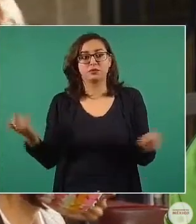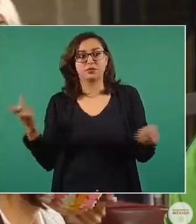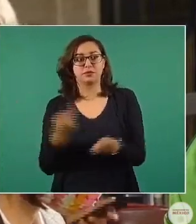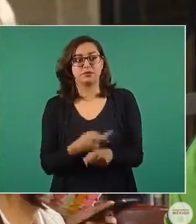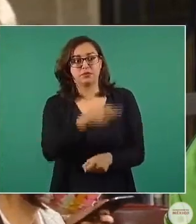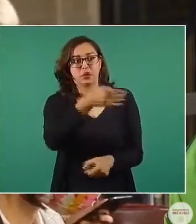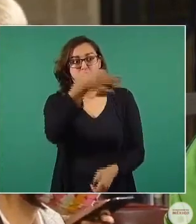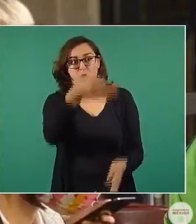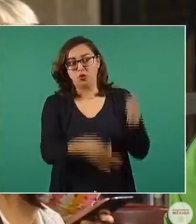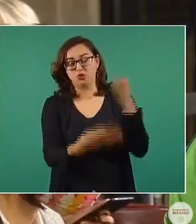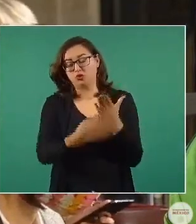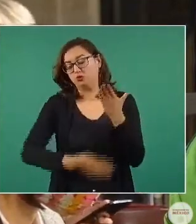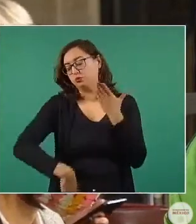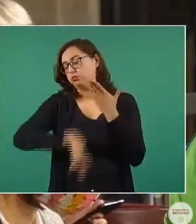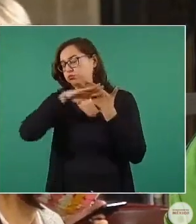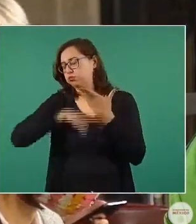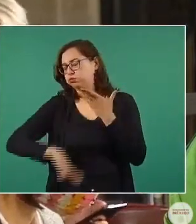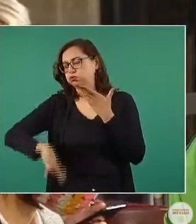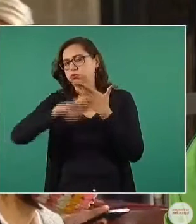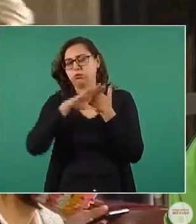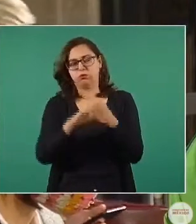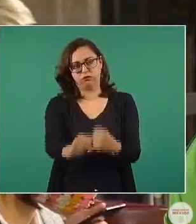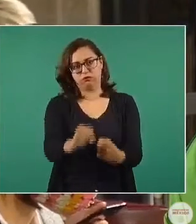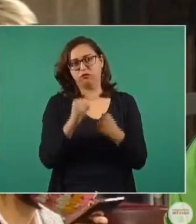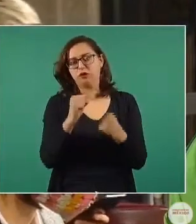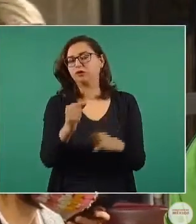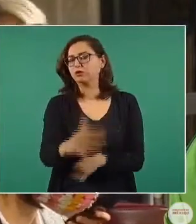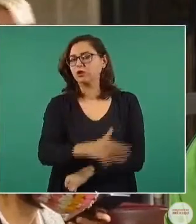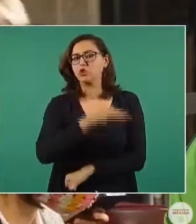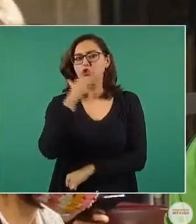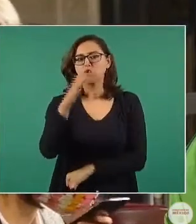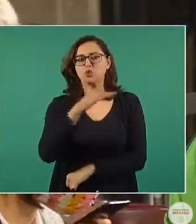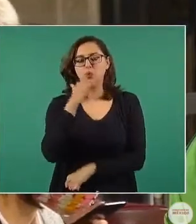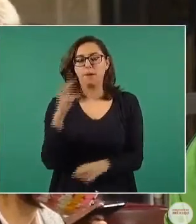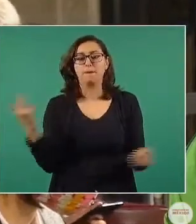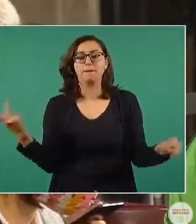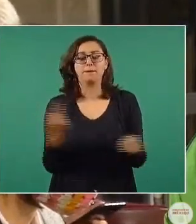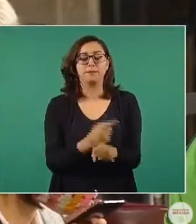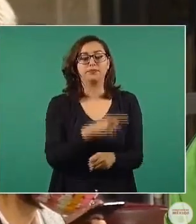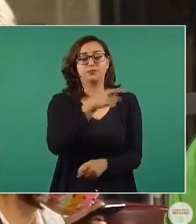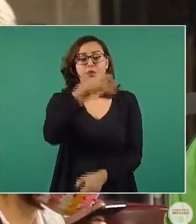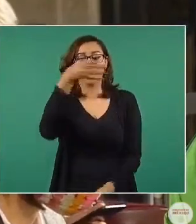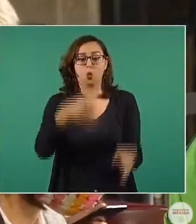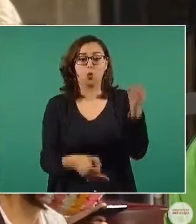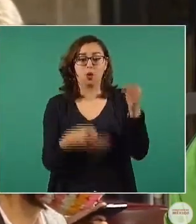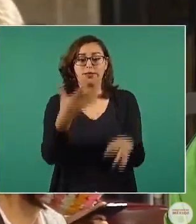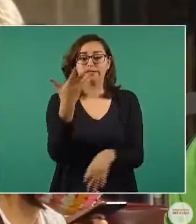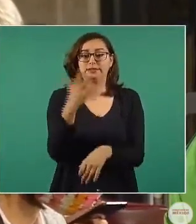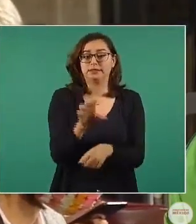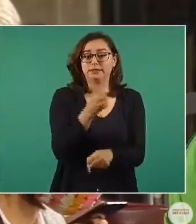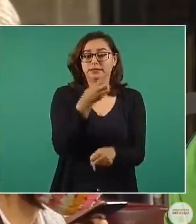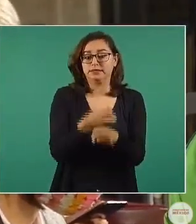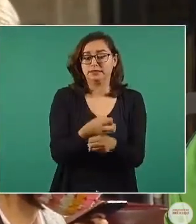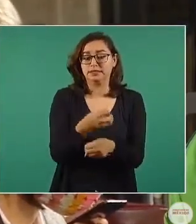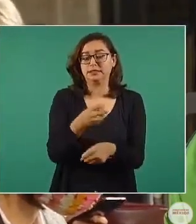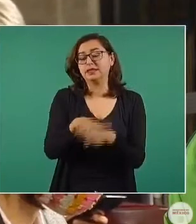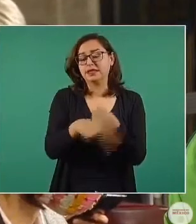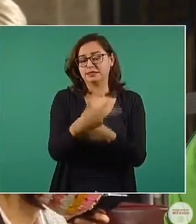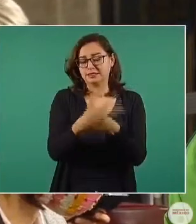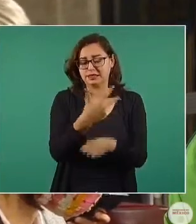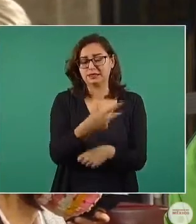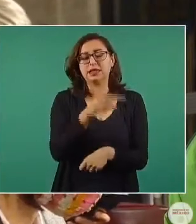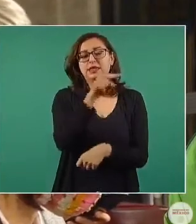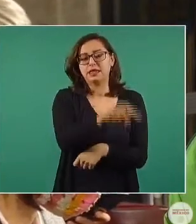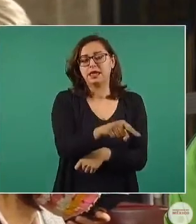institucionalizada a los más altos niveles. Una corrupción tal que el juez 13º de lo familiar, de nombre Eduardo Vélez